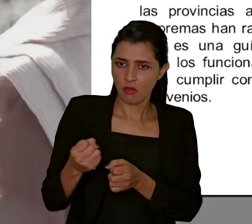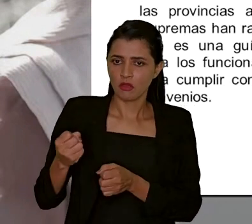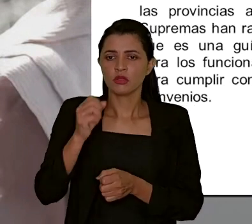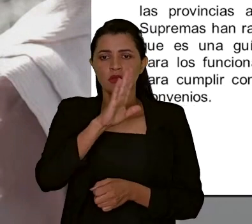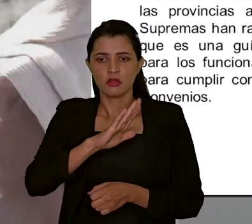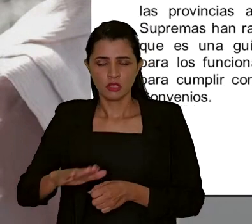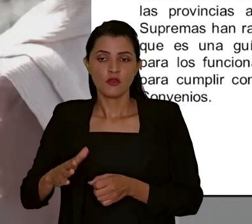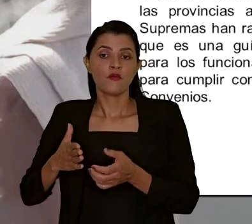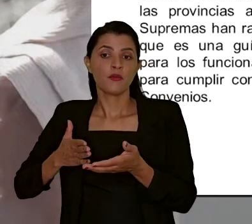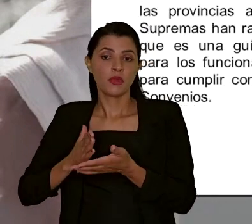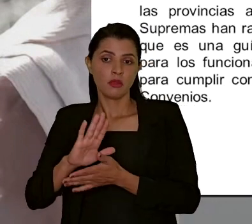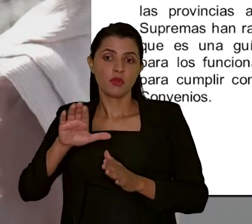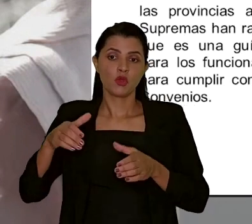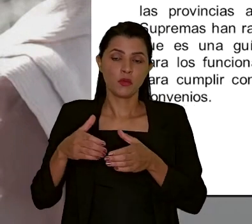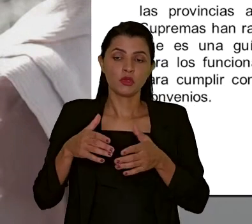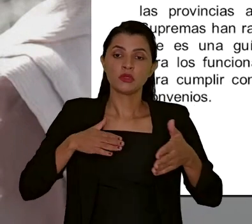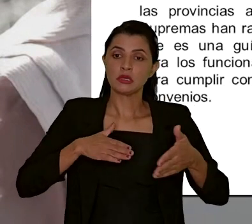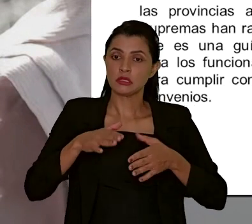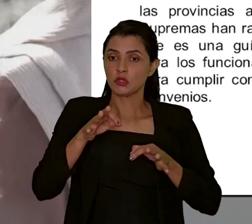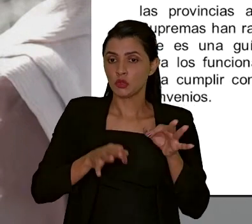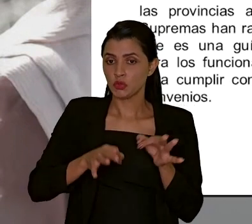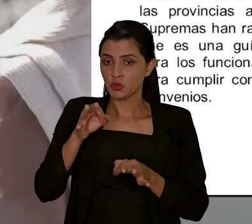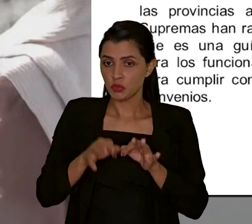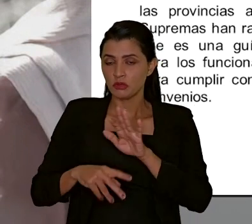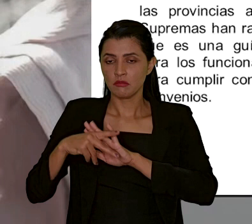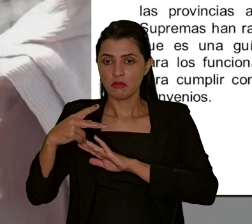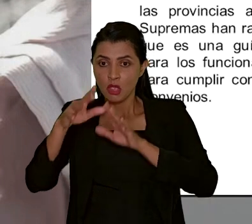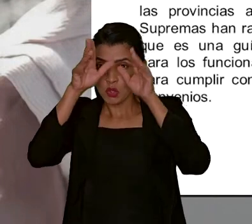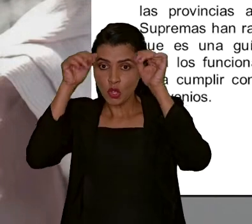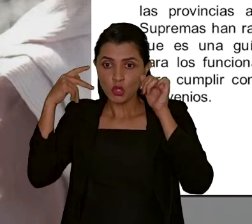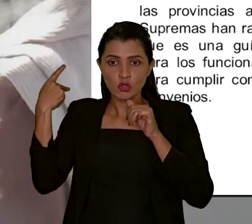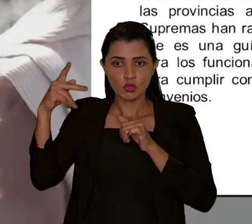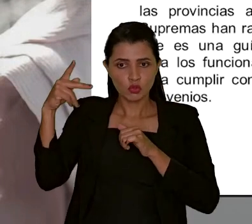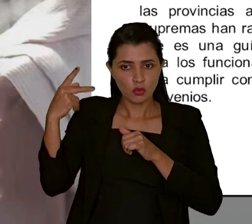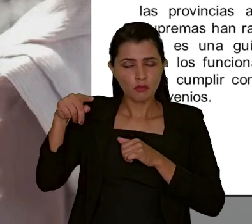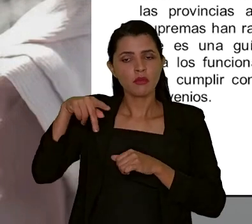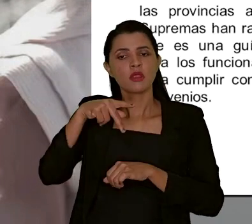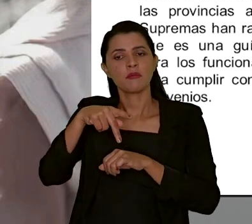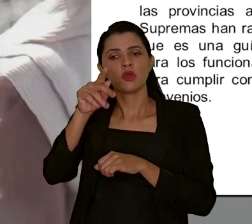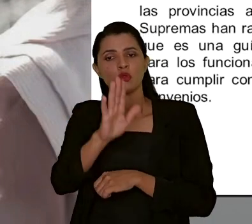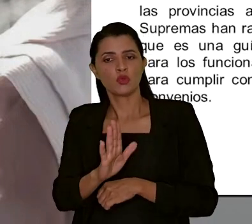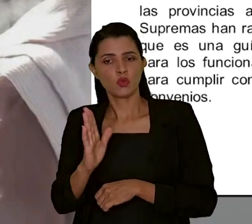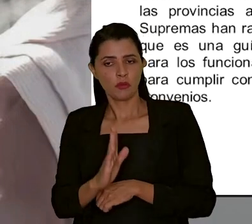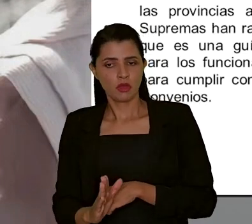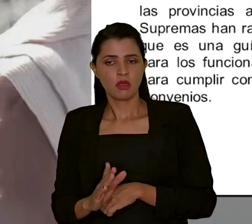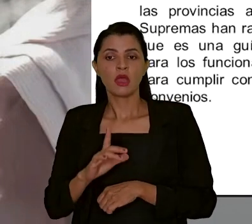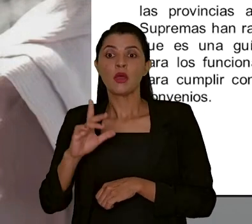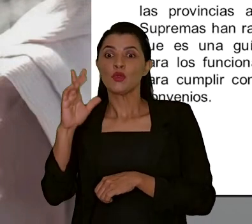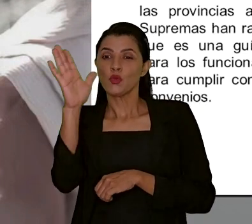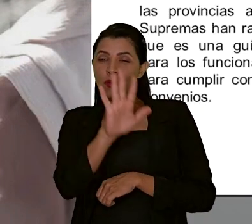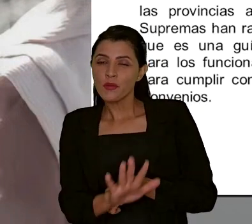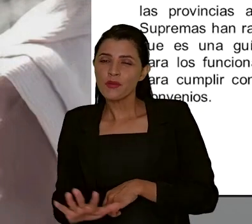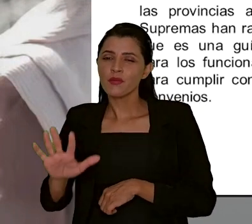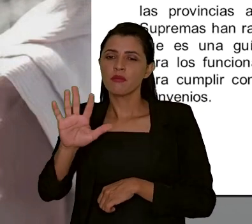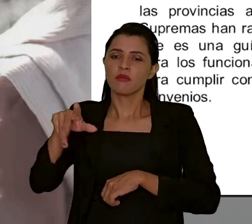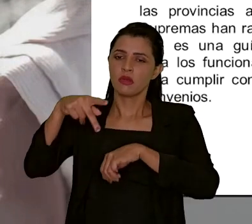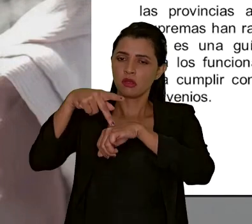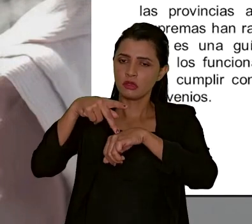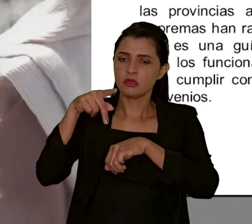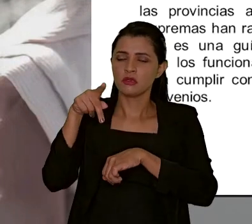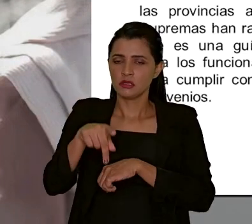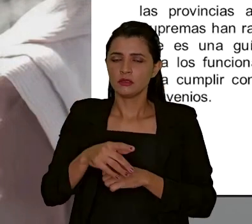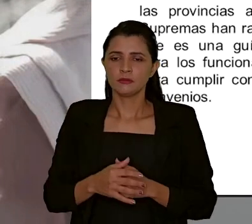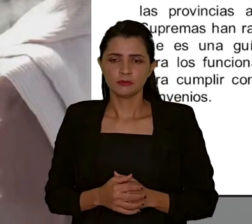aprobado por la Comisión de Acceso a Justicia de la Corte Suprema de Justicia de la Nación el 9 de noviembre de